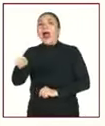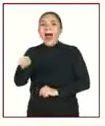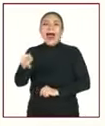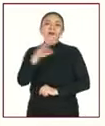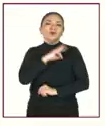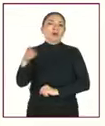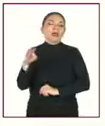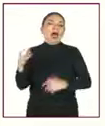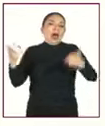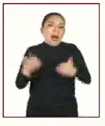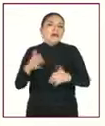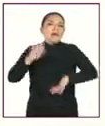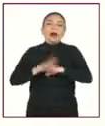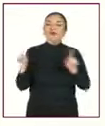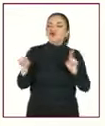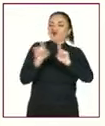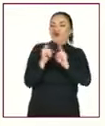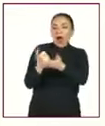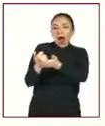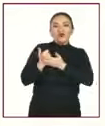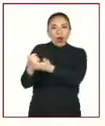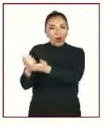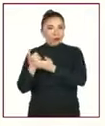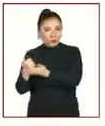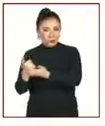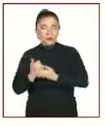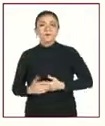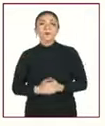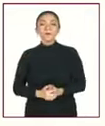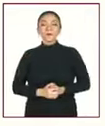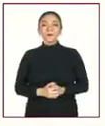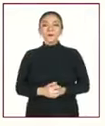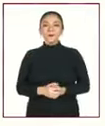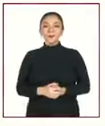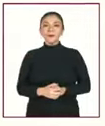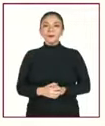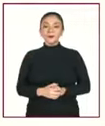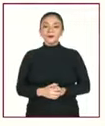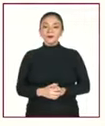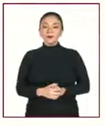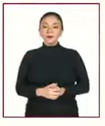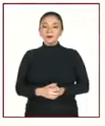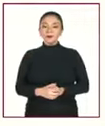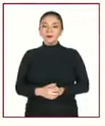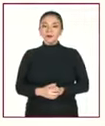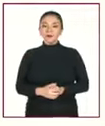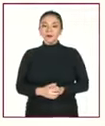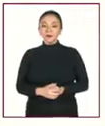nos podemos ir apoyando de eso. ¿Ok? La que sigue, por favor.